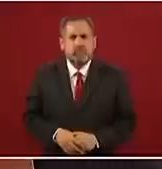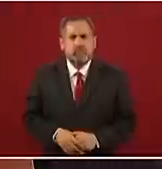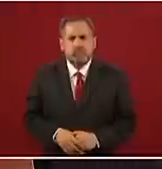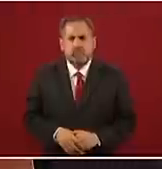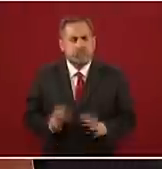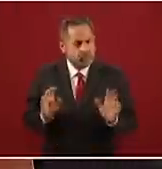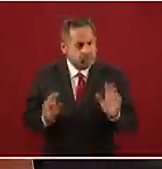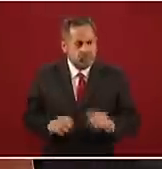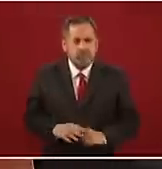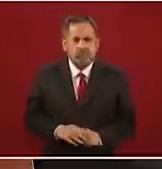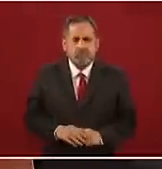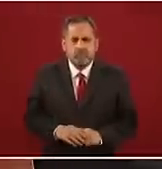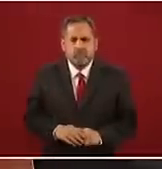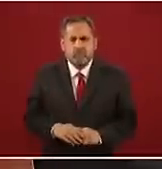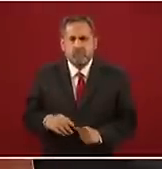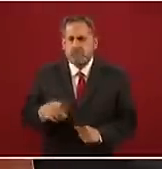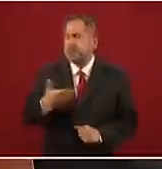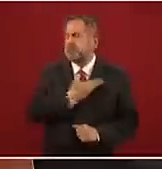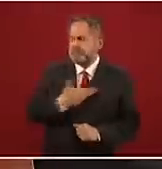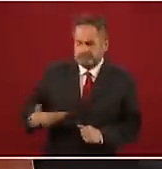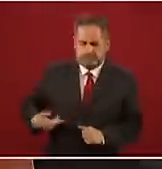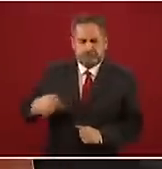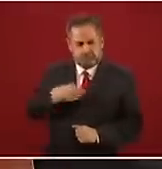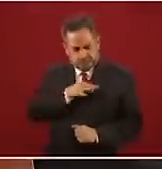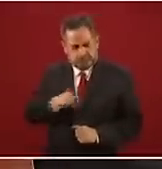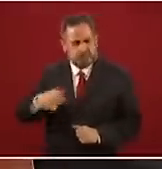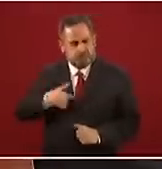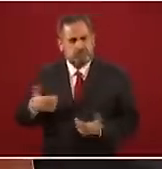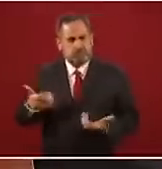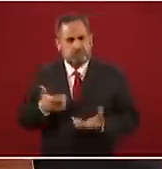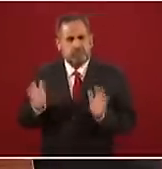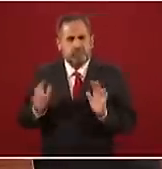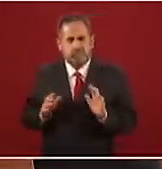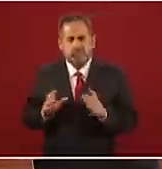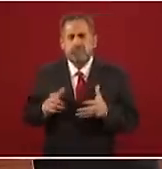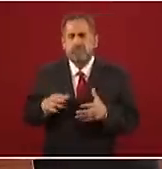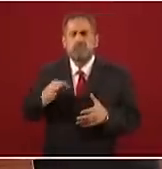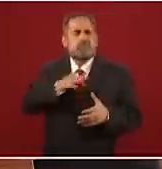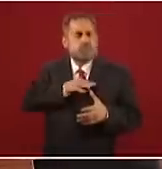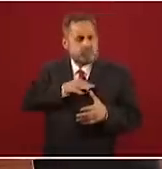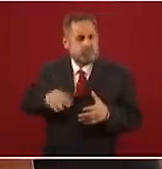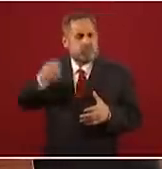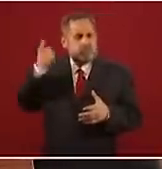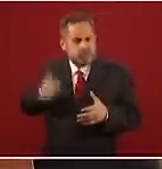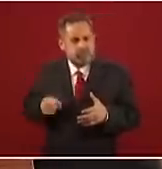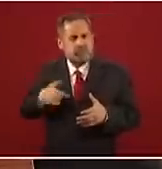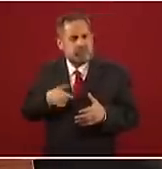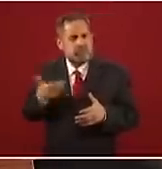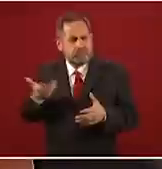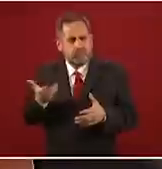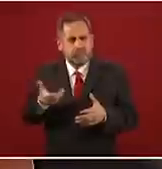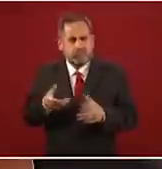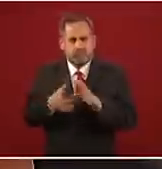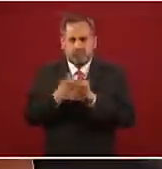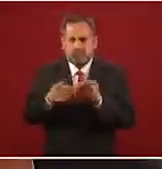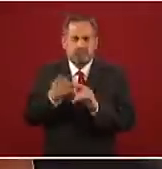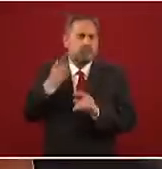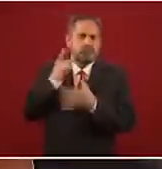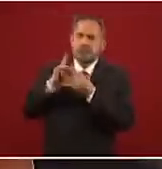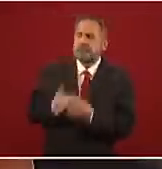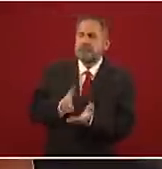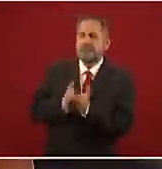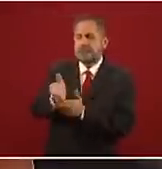que tiene el Ejecutivo, la facultad de definir políticas.